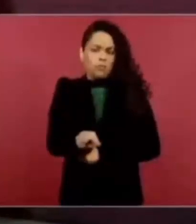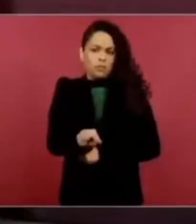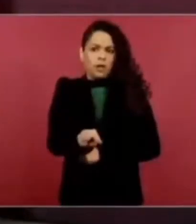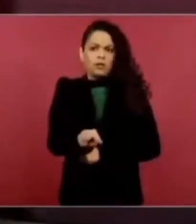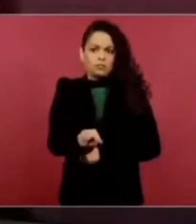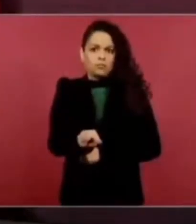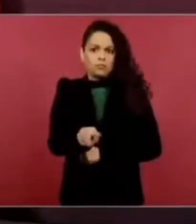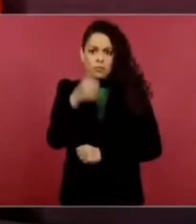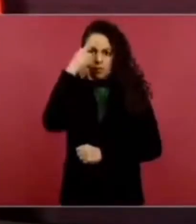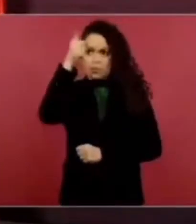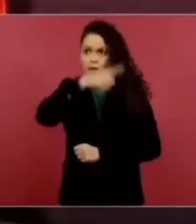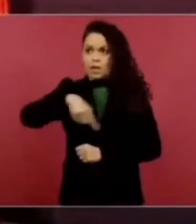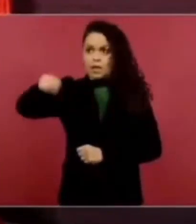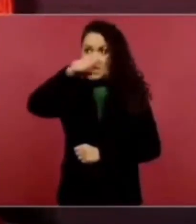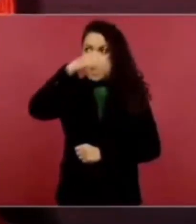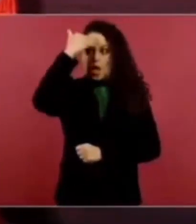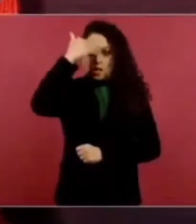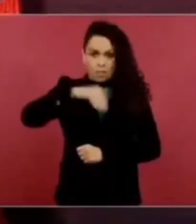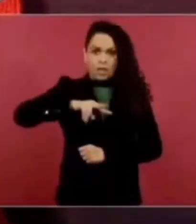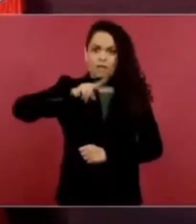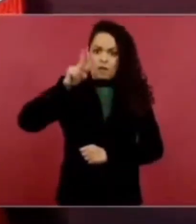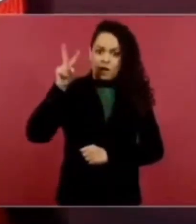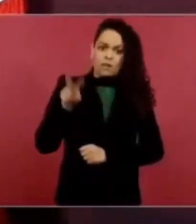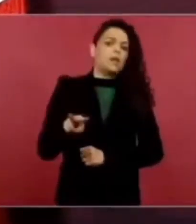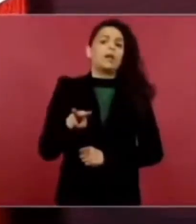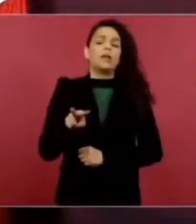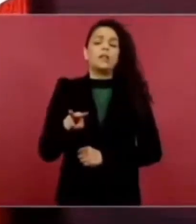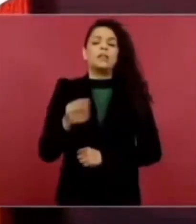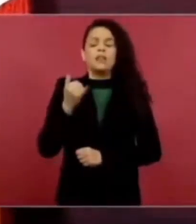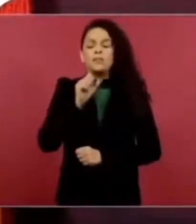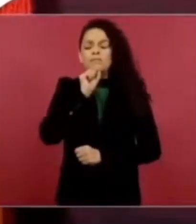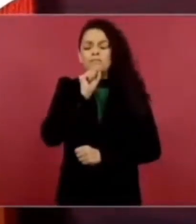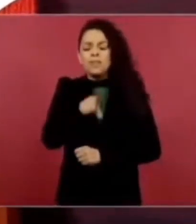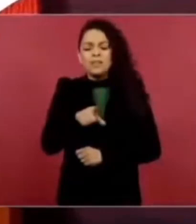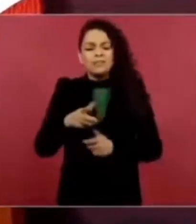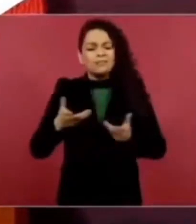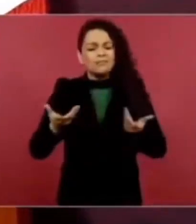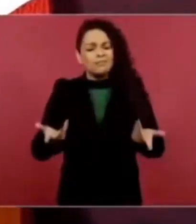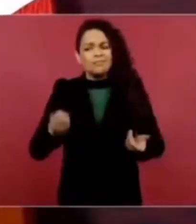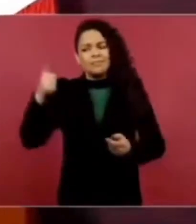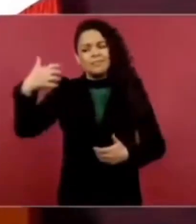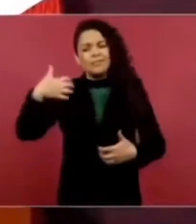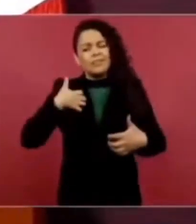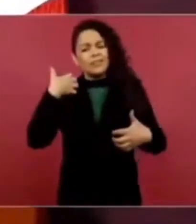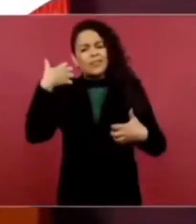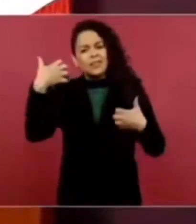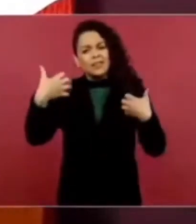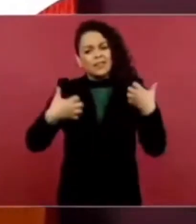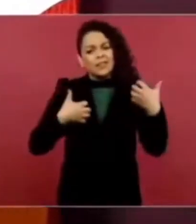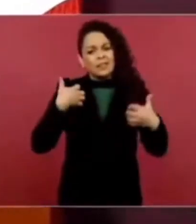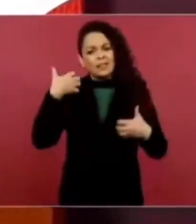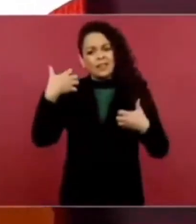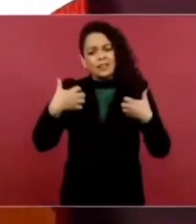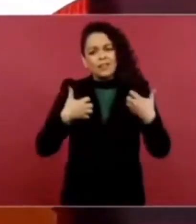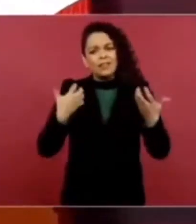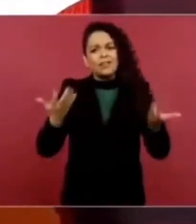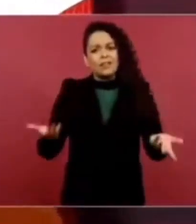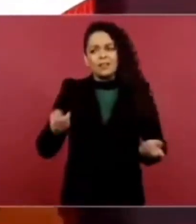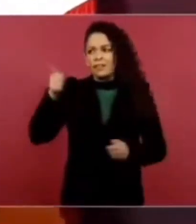También, ¿por qué les molesta lo del general Cienfuegos?